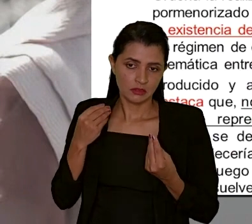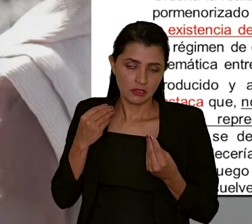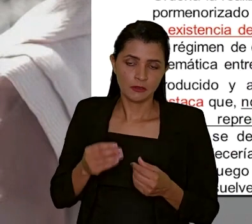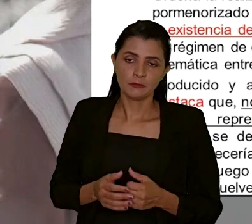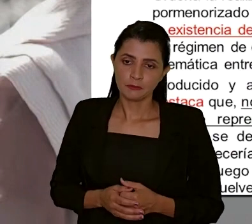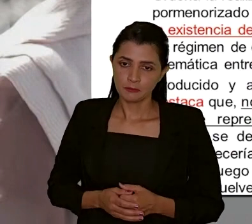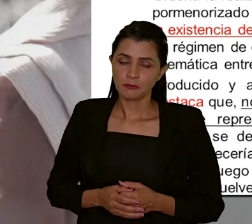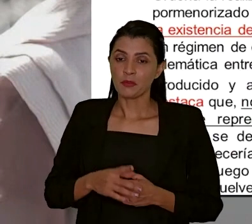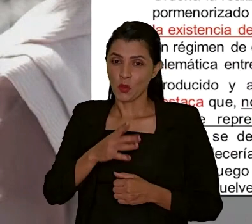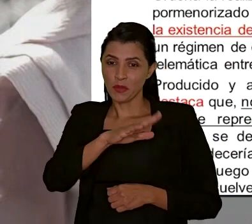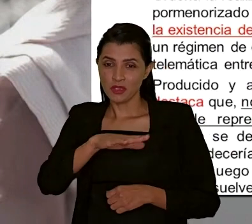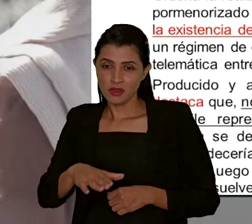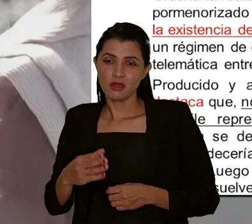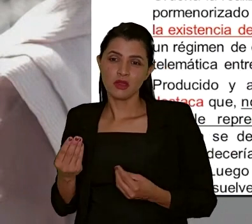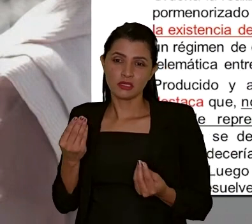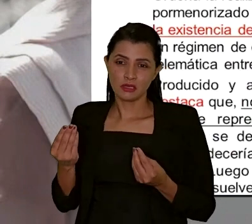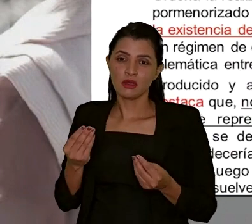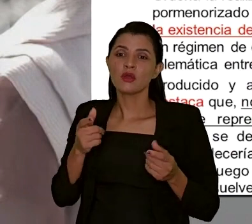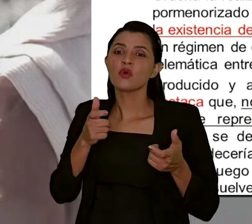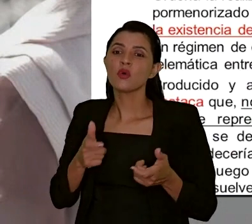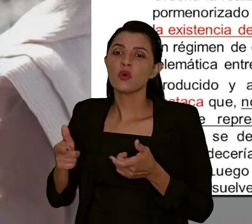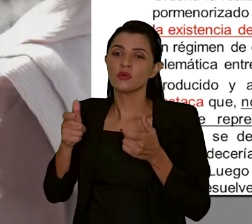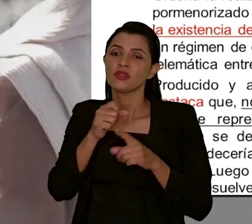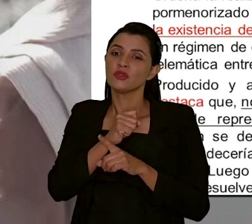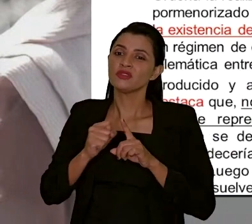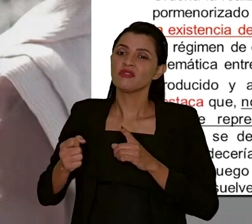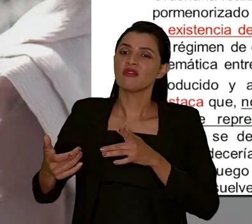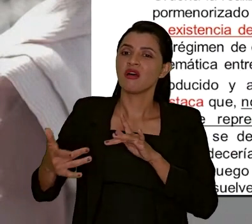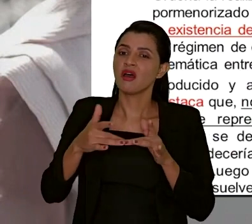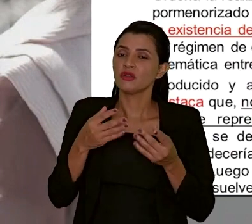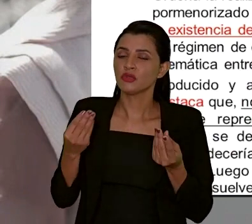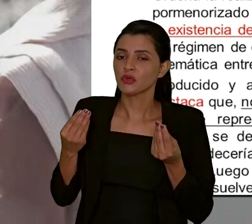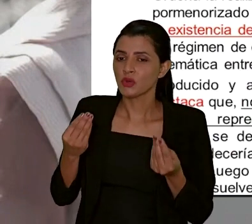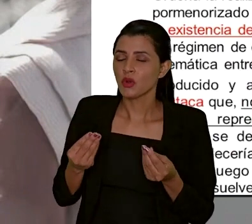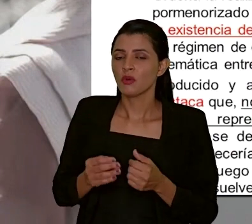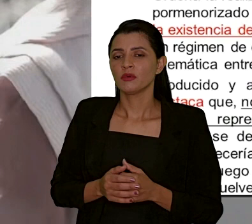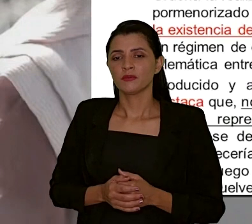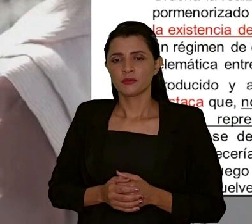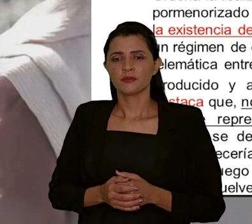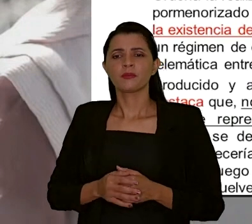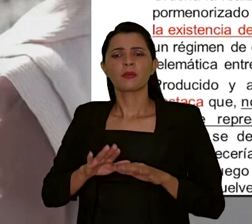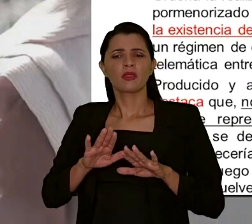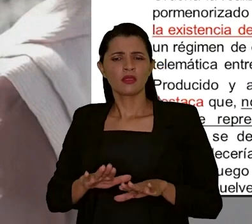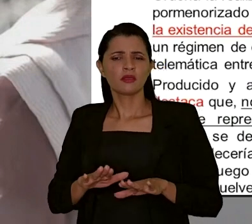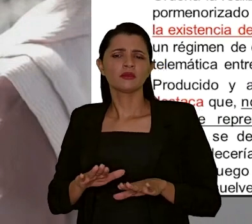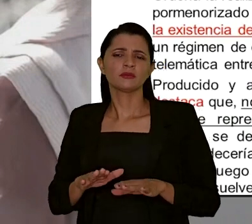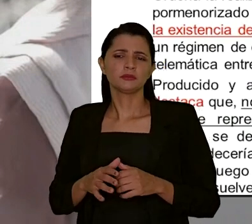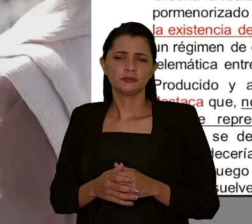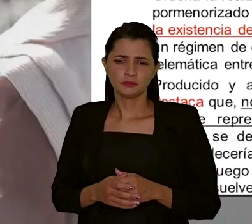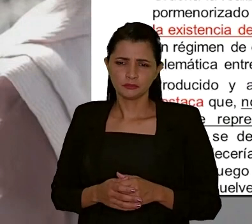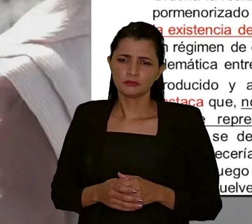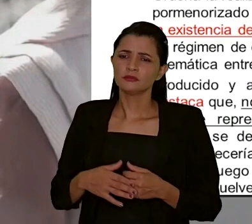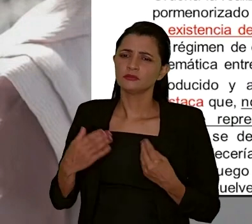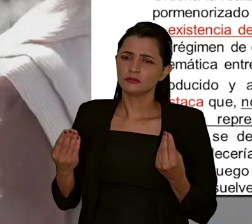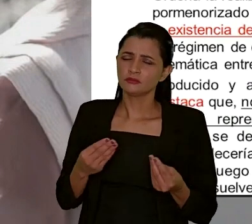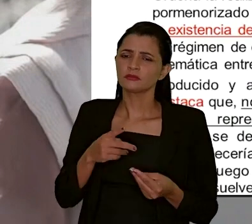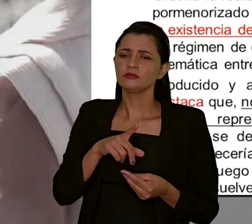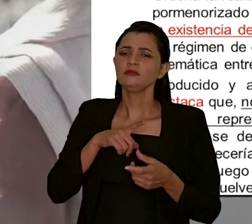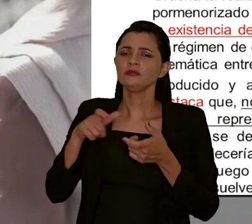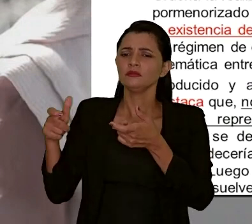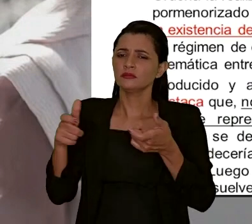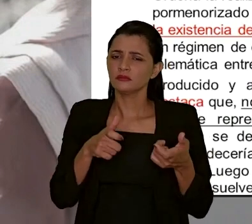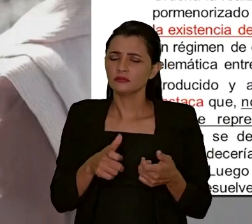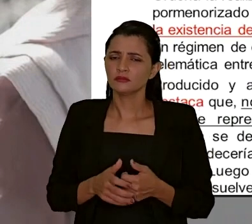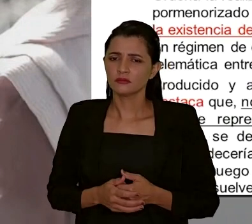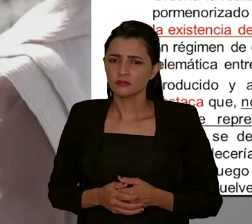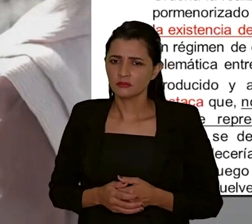el bienestar de la niña, como son el informe social, las testimoniales y las informativas, las rechaza por